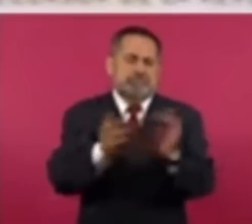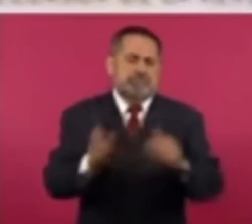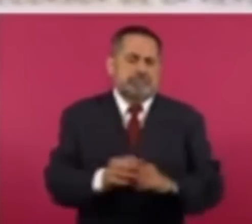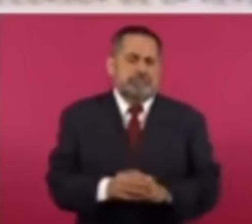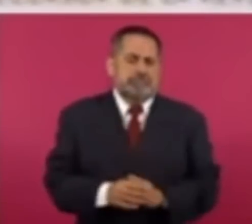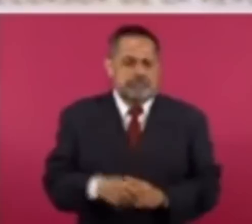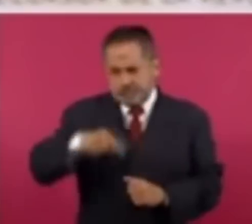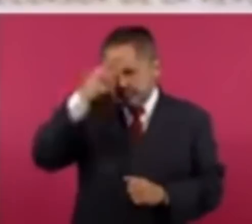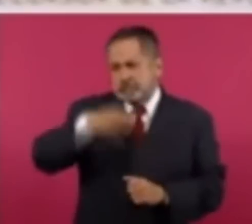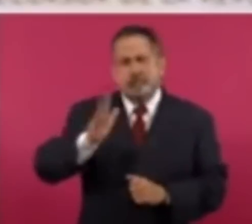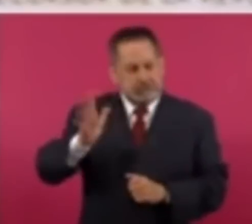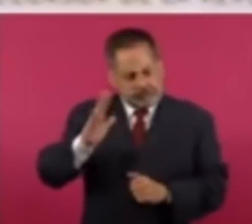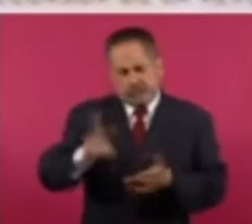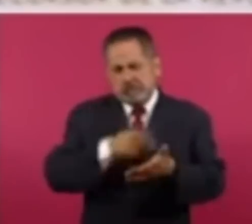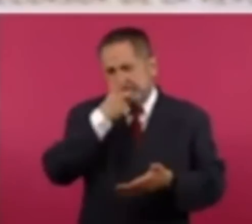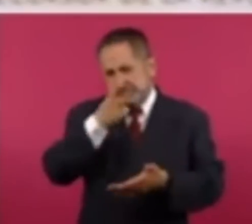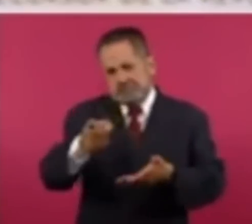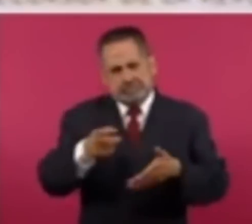Y en México